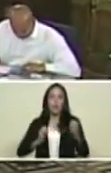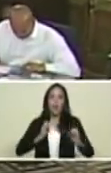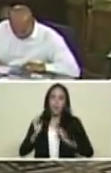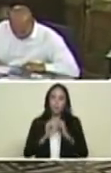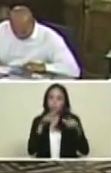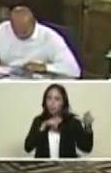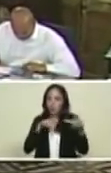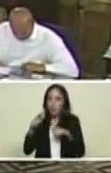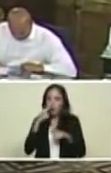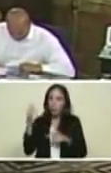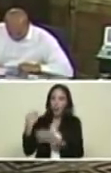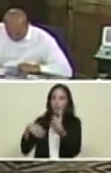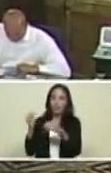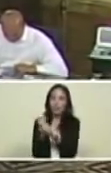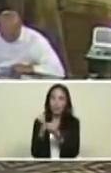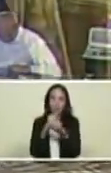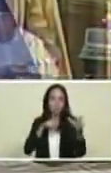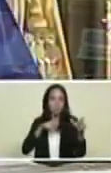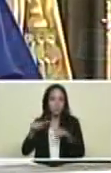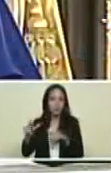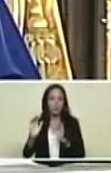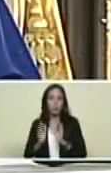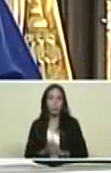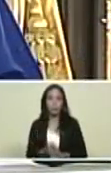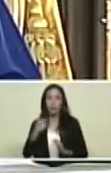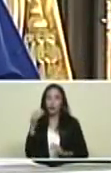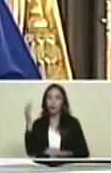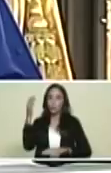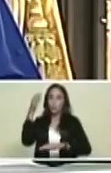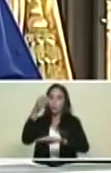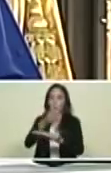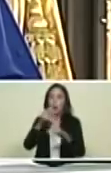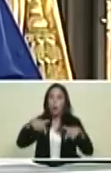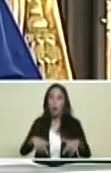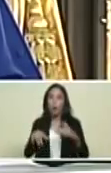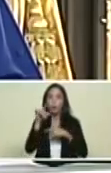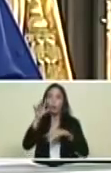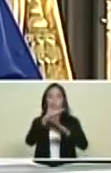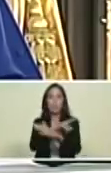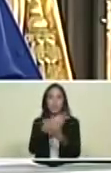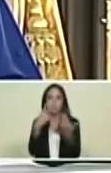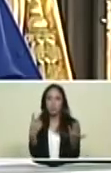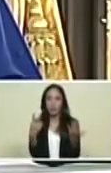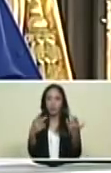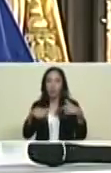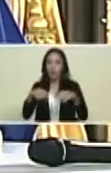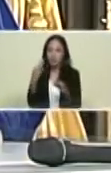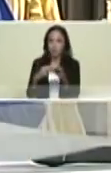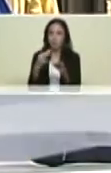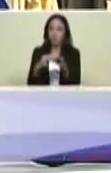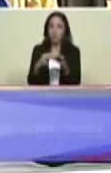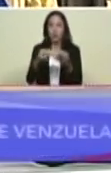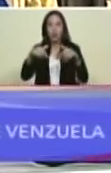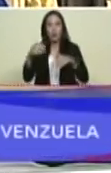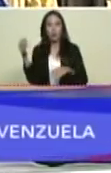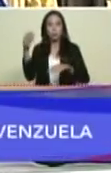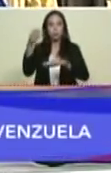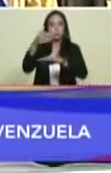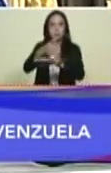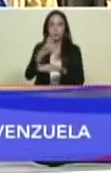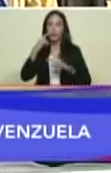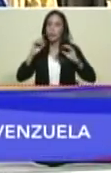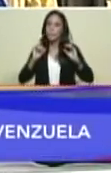cumplido la misión y de llegar hoy, lunes 17, llegar al